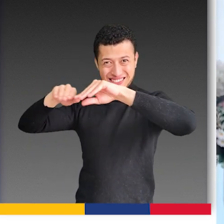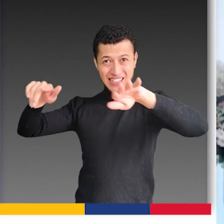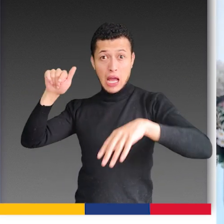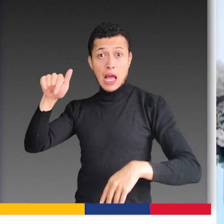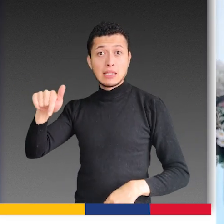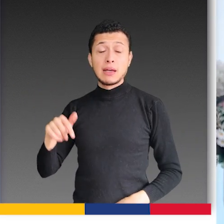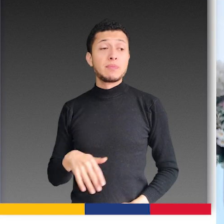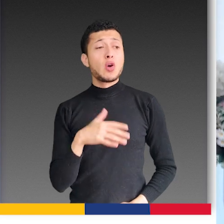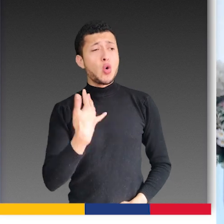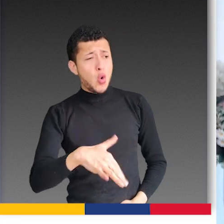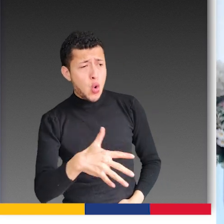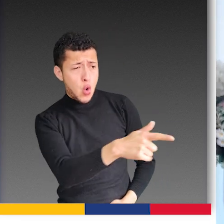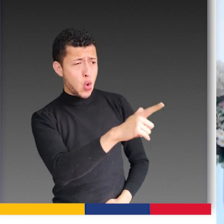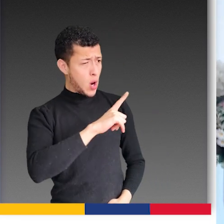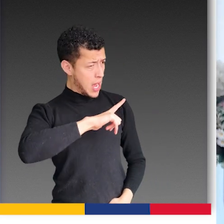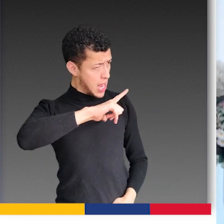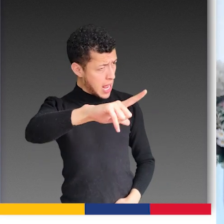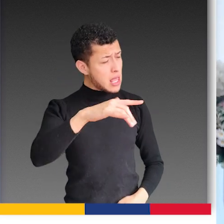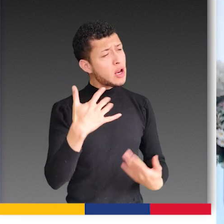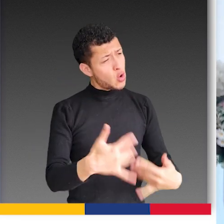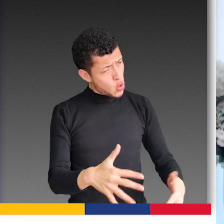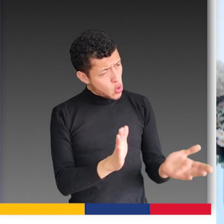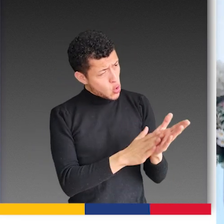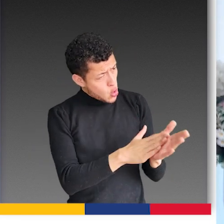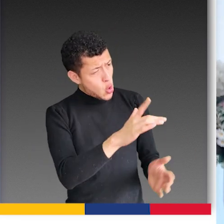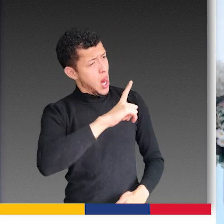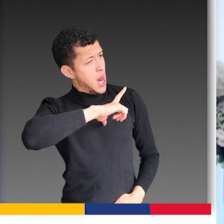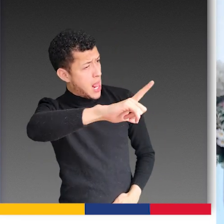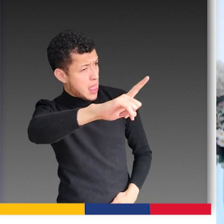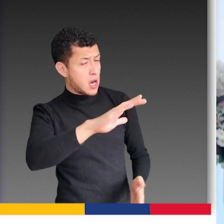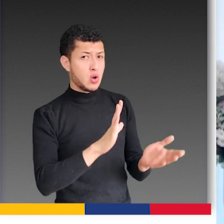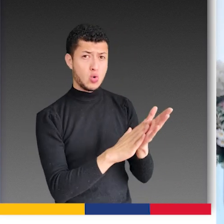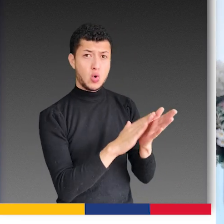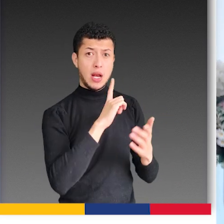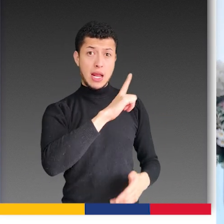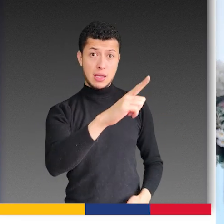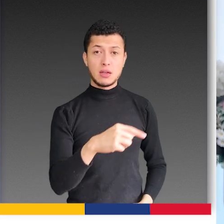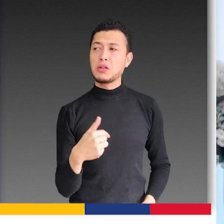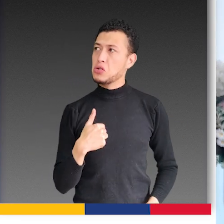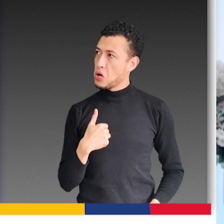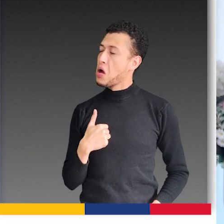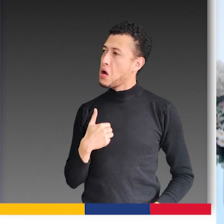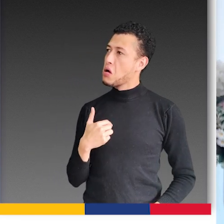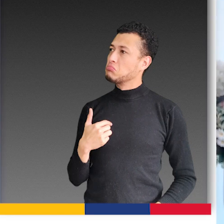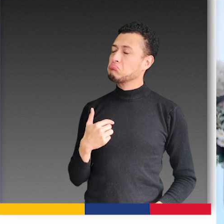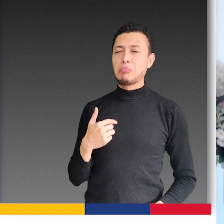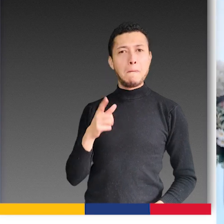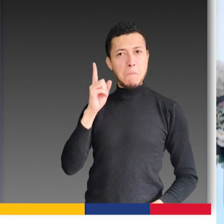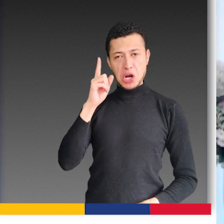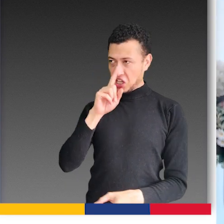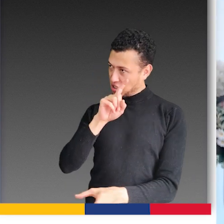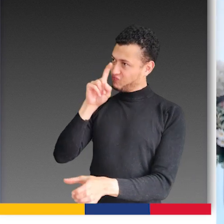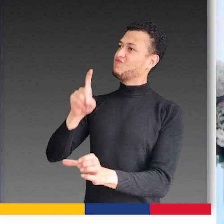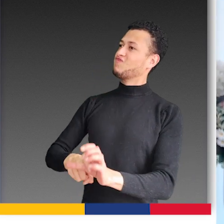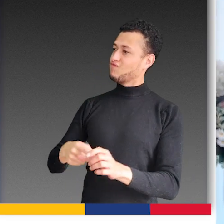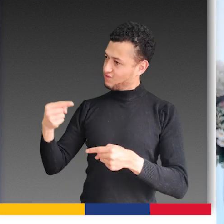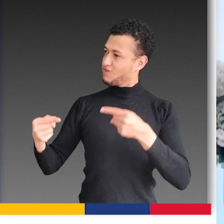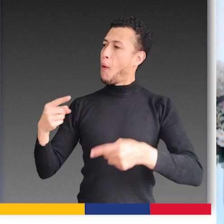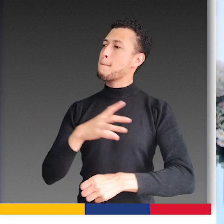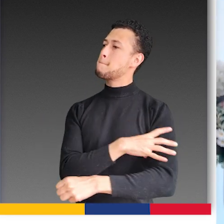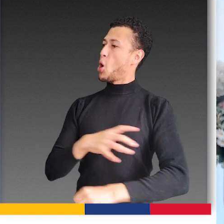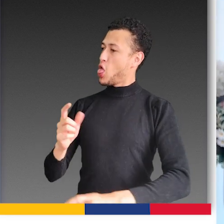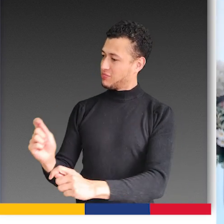que salían en medios de comunicación eran de la gran lideresa. Cuando yo decidí meterme